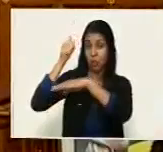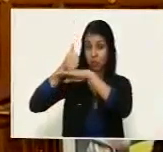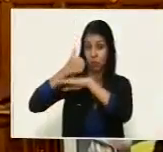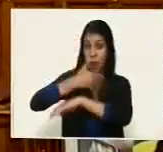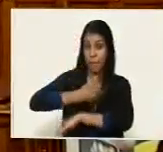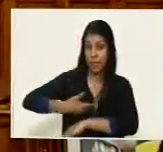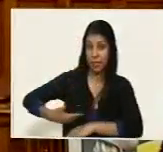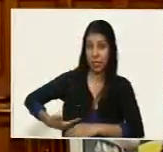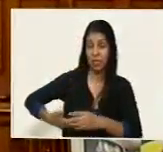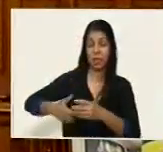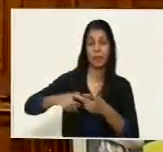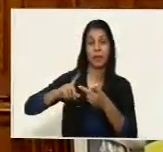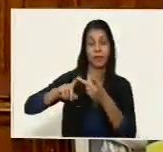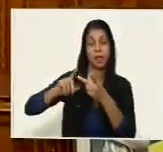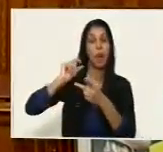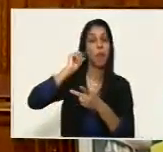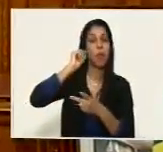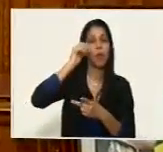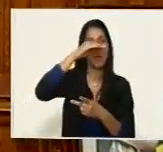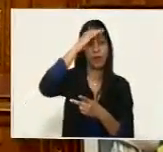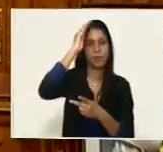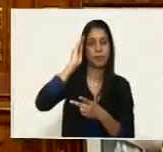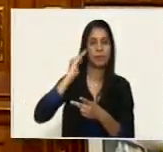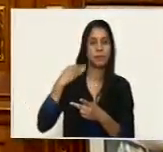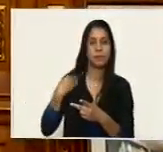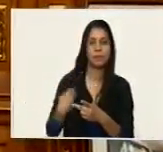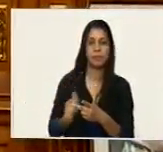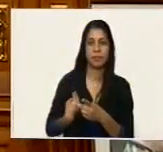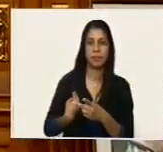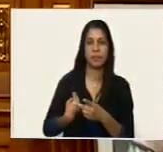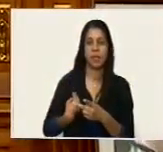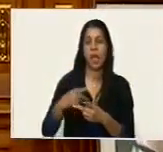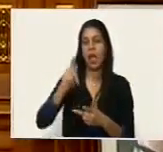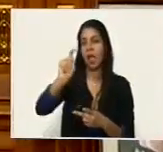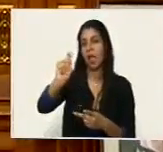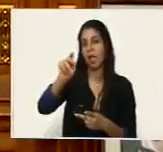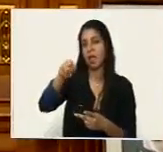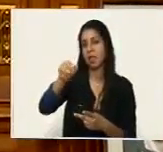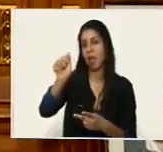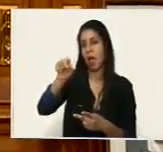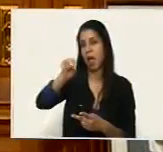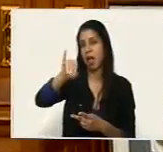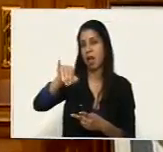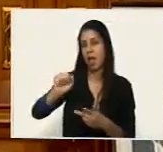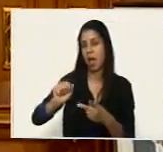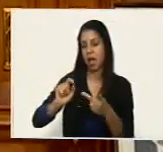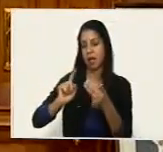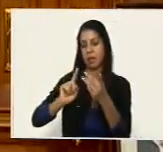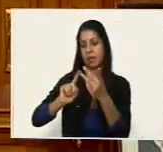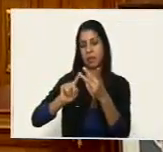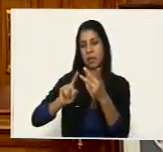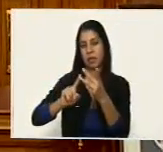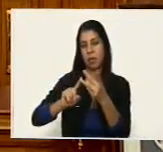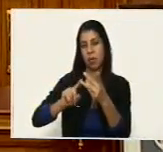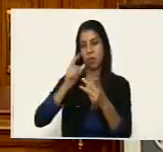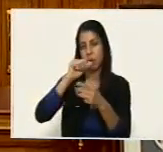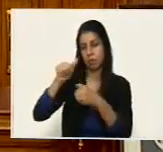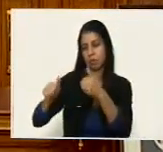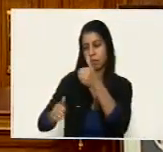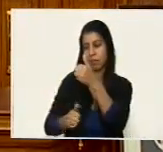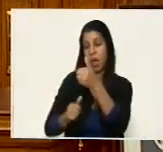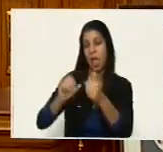Rondón, primera vicepresidenta, camarada Tania Díaz, segundo vicepresidente, Elvis